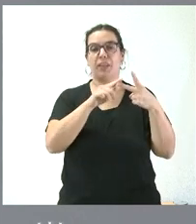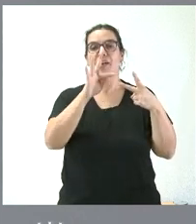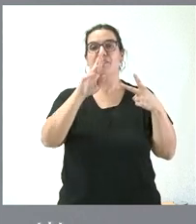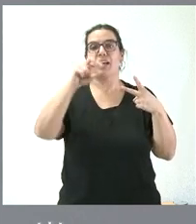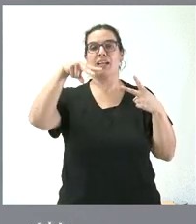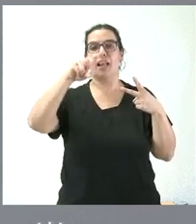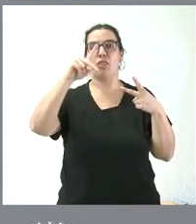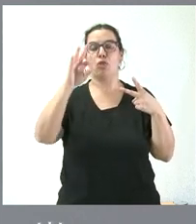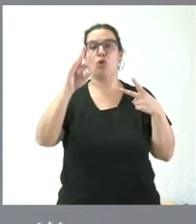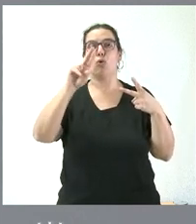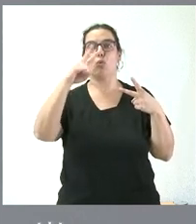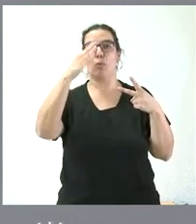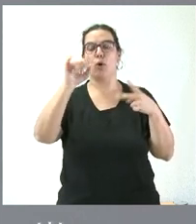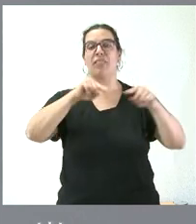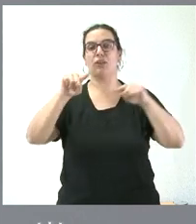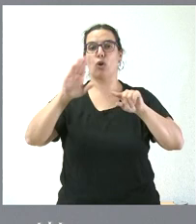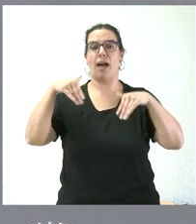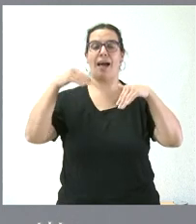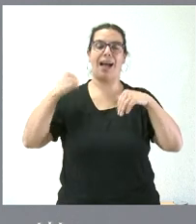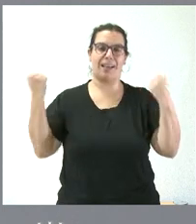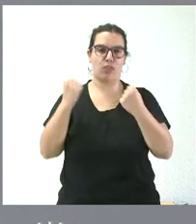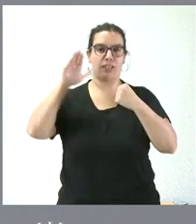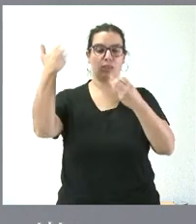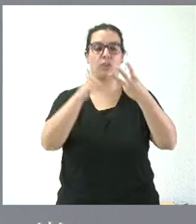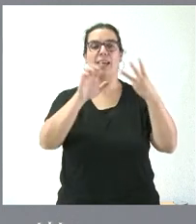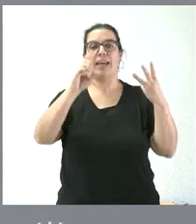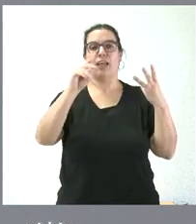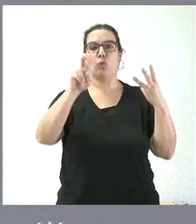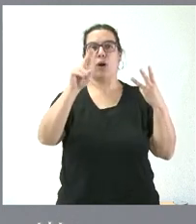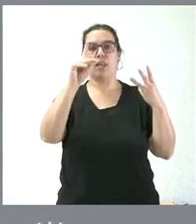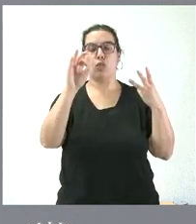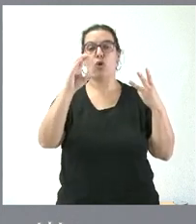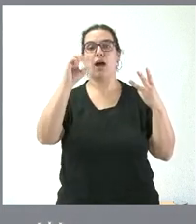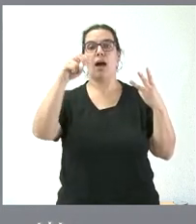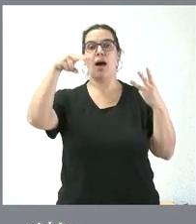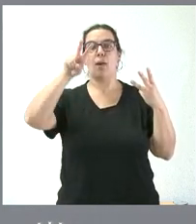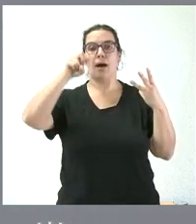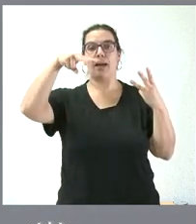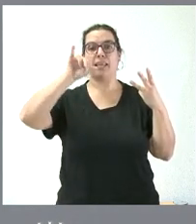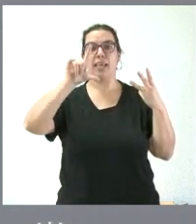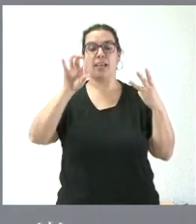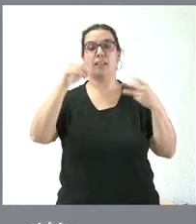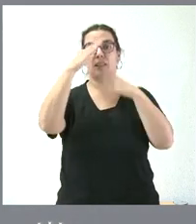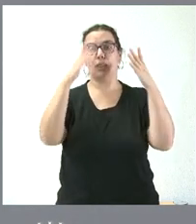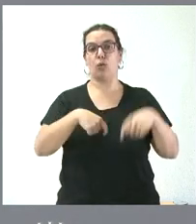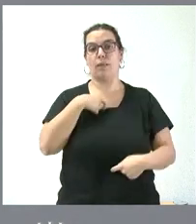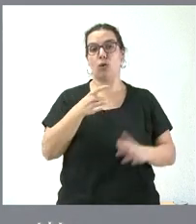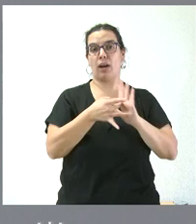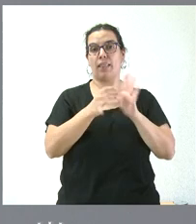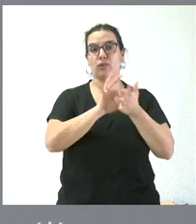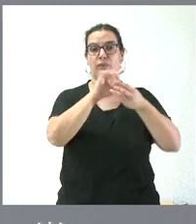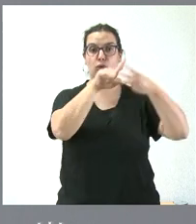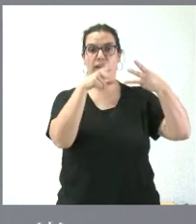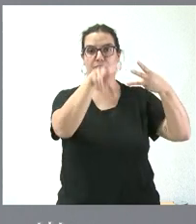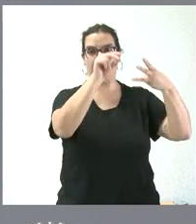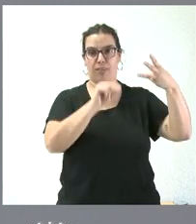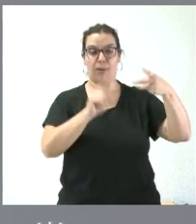director de acción exterior y de Eduardo cabanillas Muñoz reja como director general de atención al ciudadano y calidad de los servicios en el caso